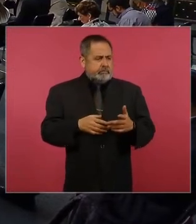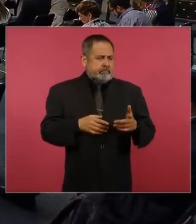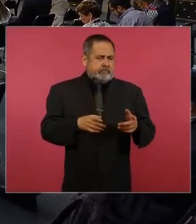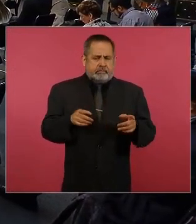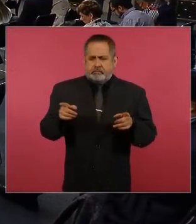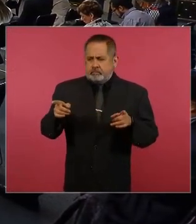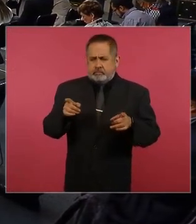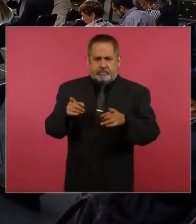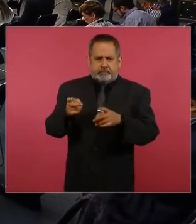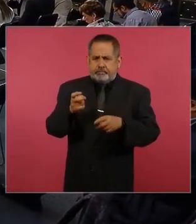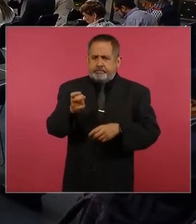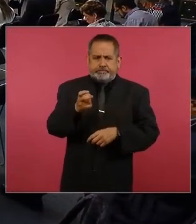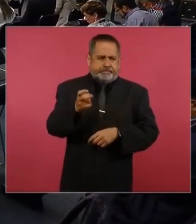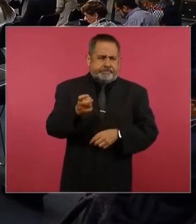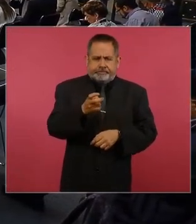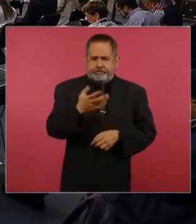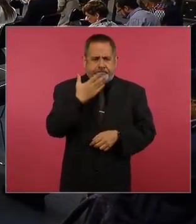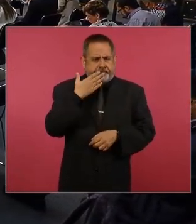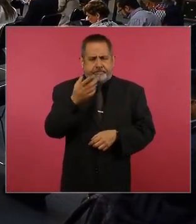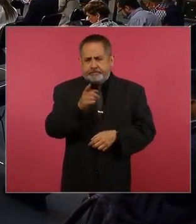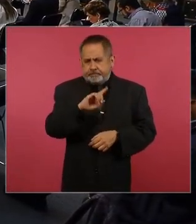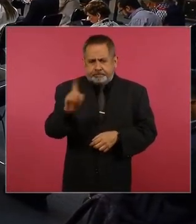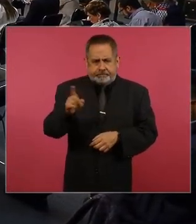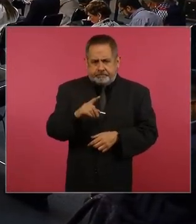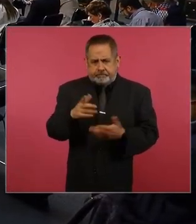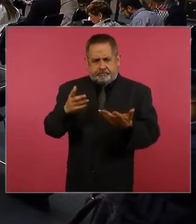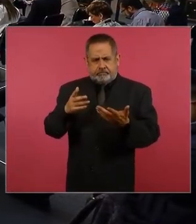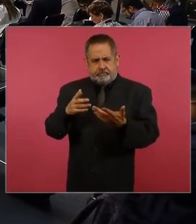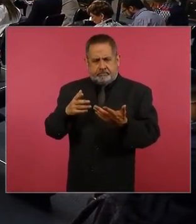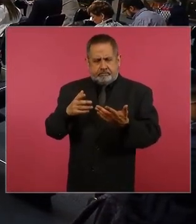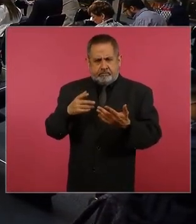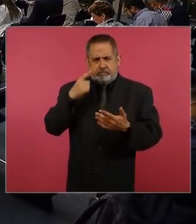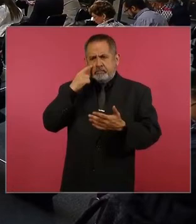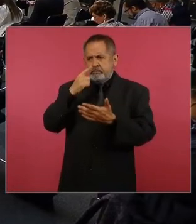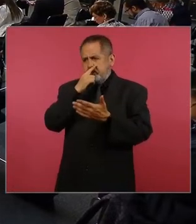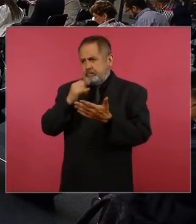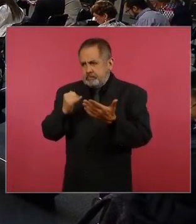que eso era antidemocrático,